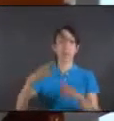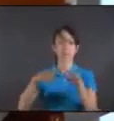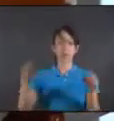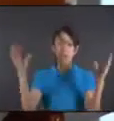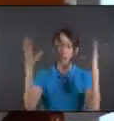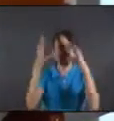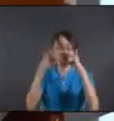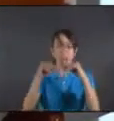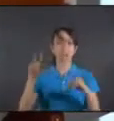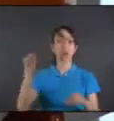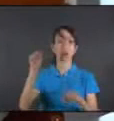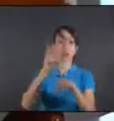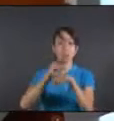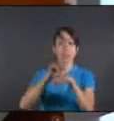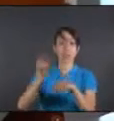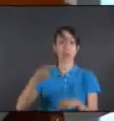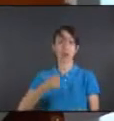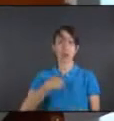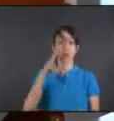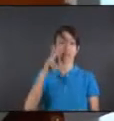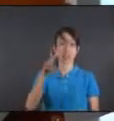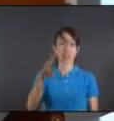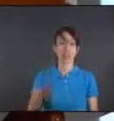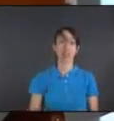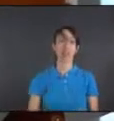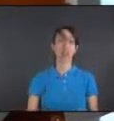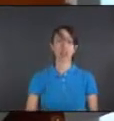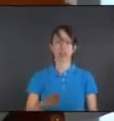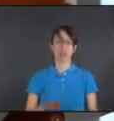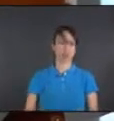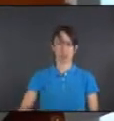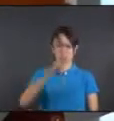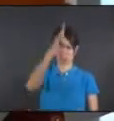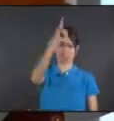Desordenada y vacía. Y en tinieblas.